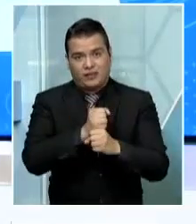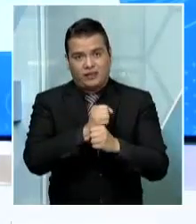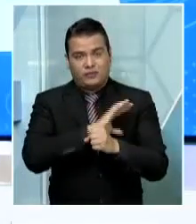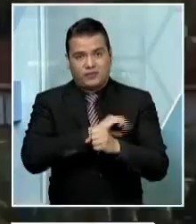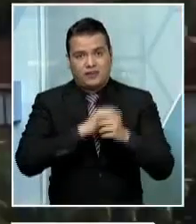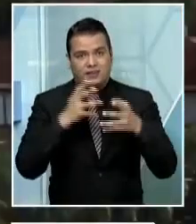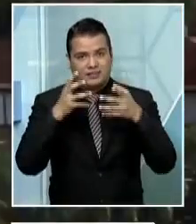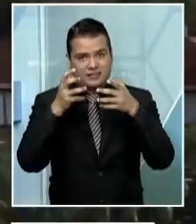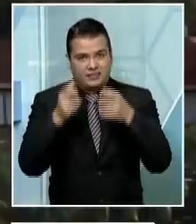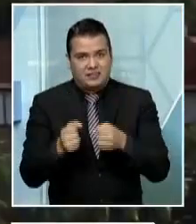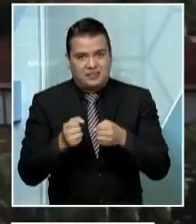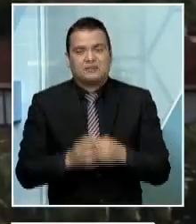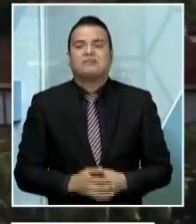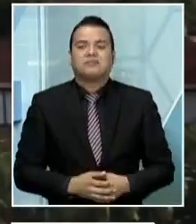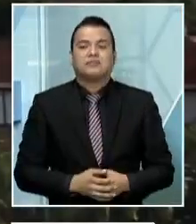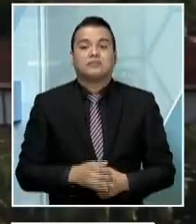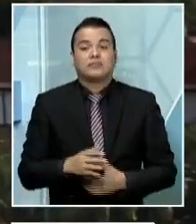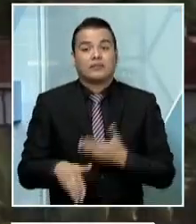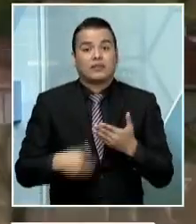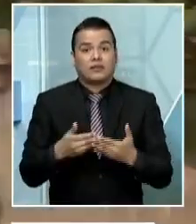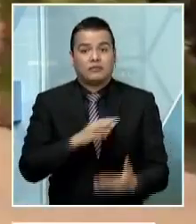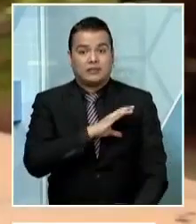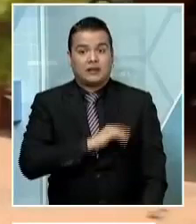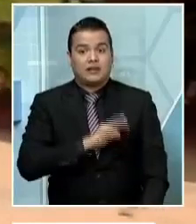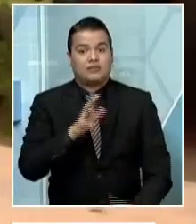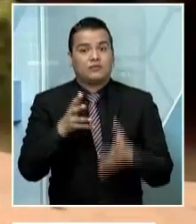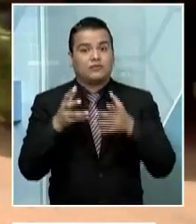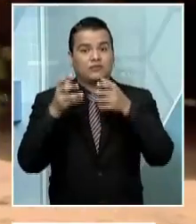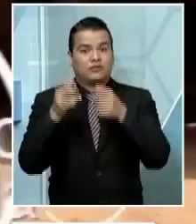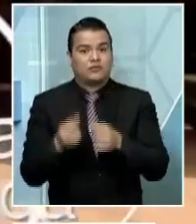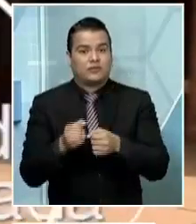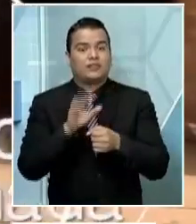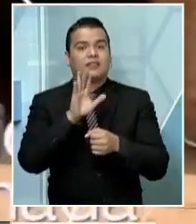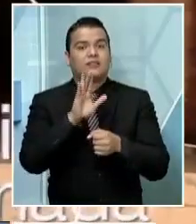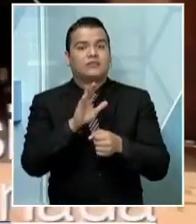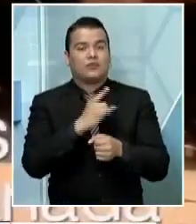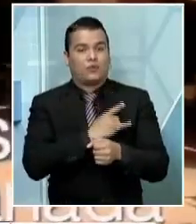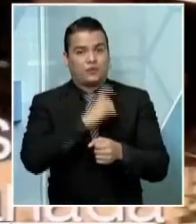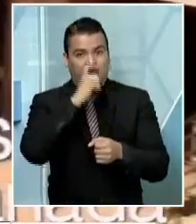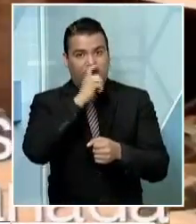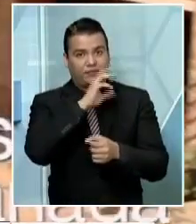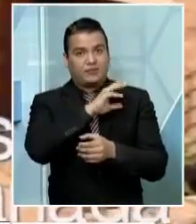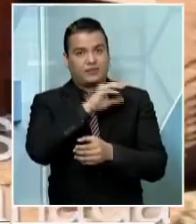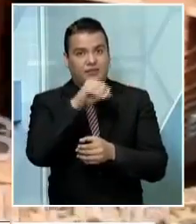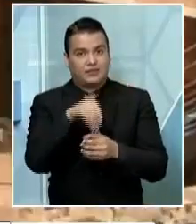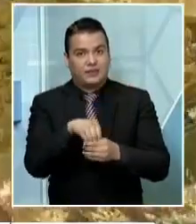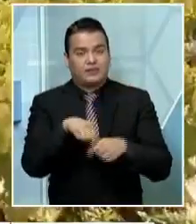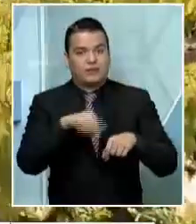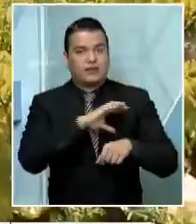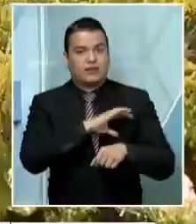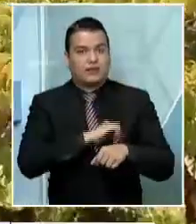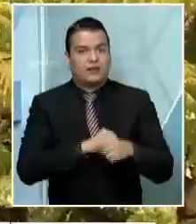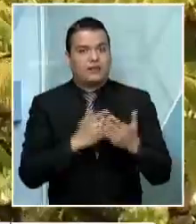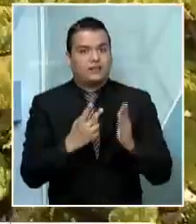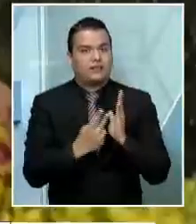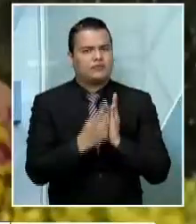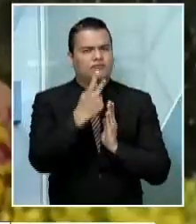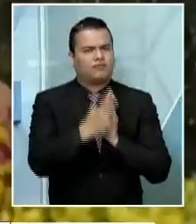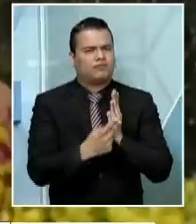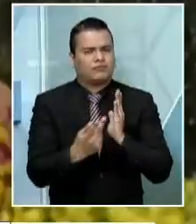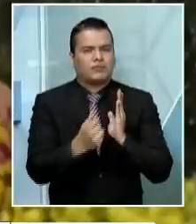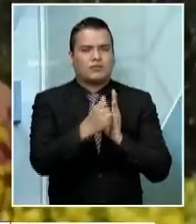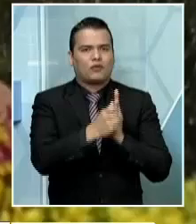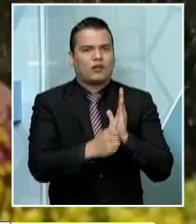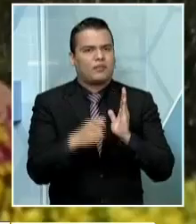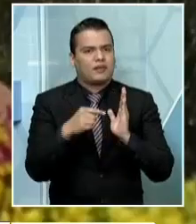años. Ya son 50 años desde que la sede Cali de la Universidad Javeriana llegó a la capital del Valle. El proyecto, que inició con un programa